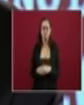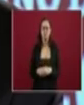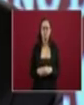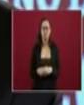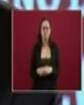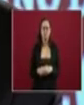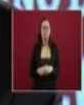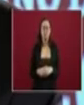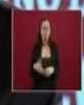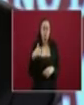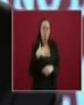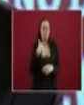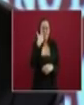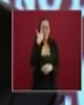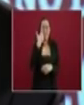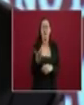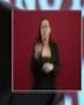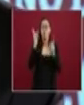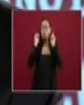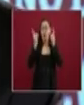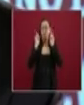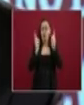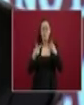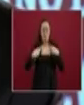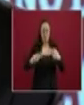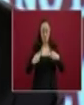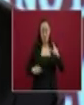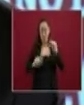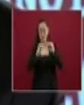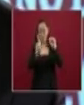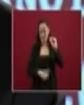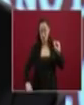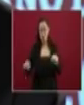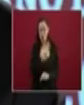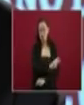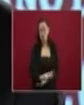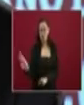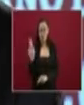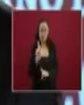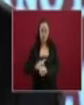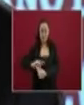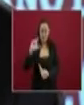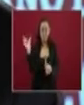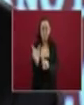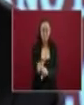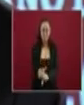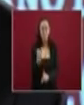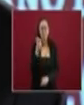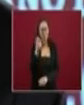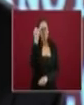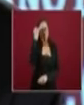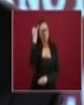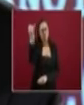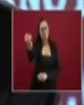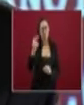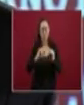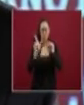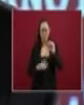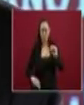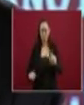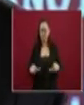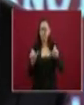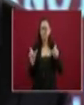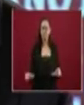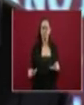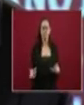los que vamos a decidir esto porque va a haber un control de plazas y de dinero todo el problema se limita